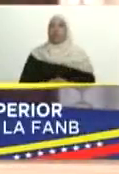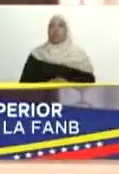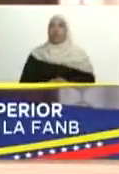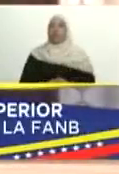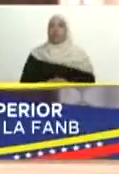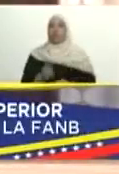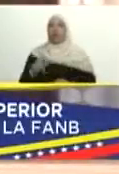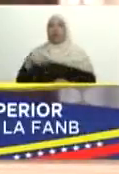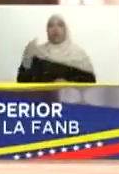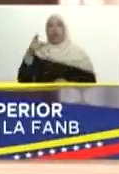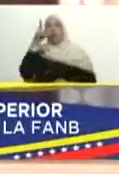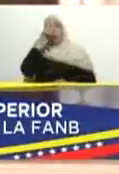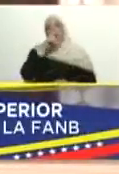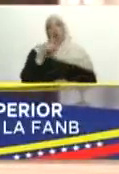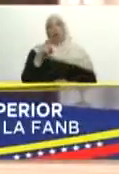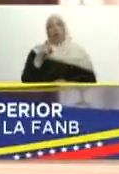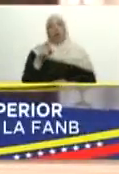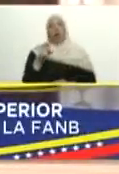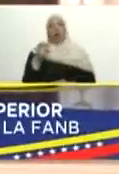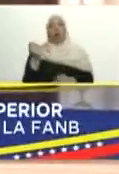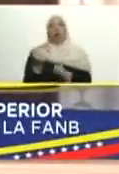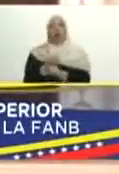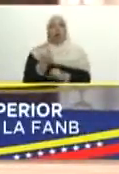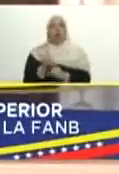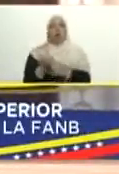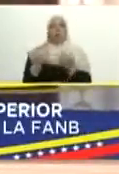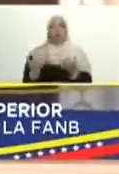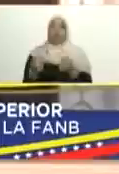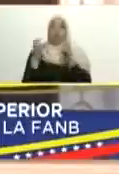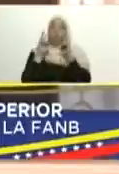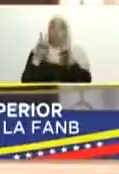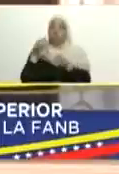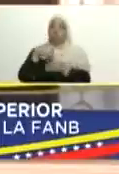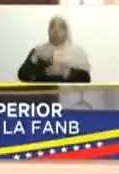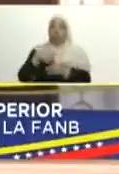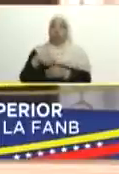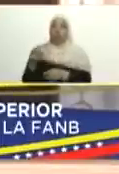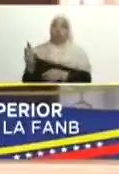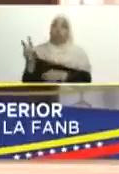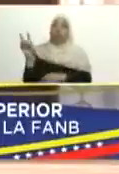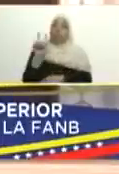Los próximos años va a haber elecciones en Venezuela.